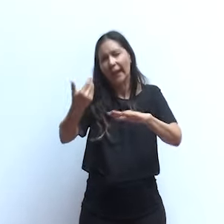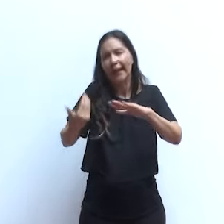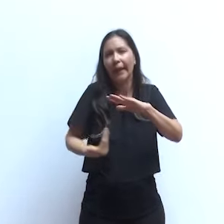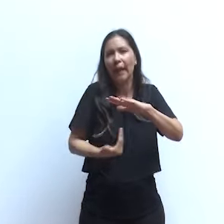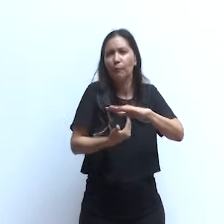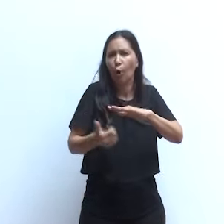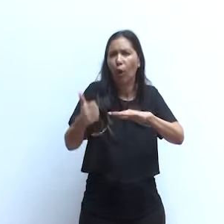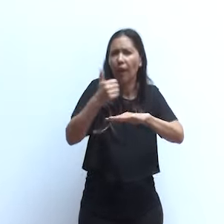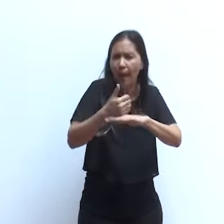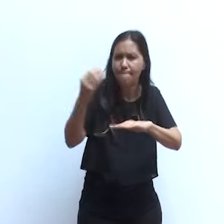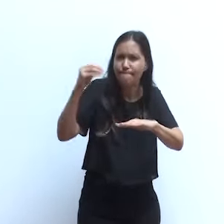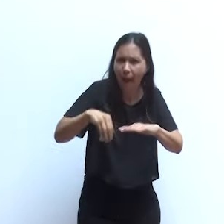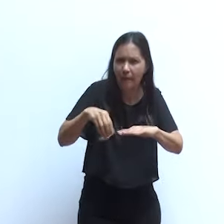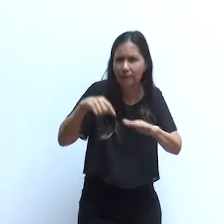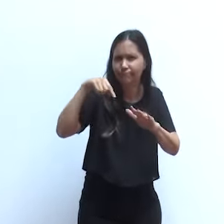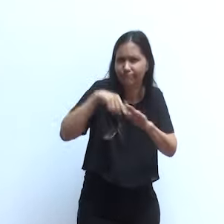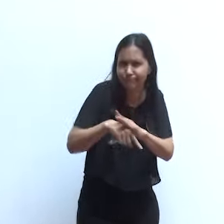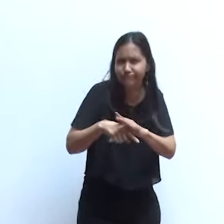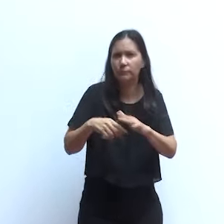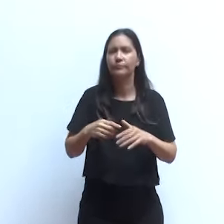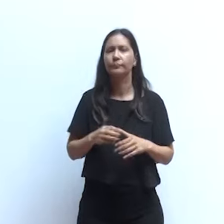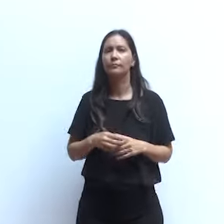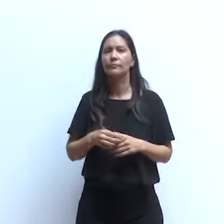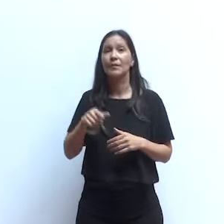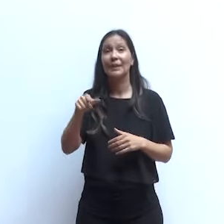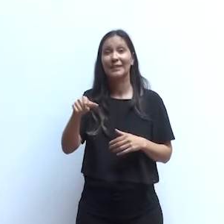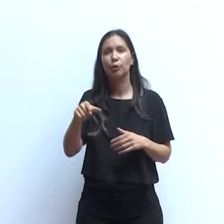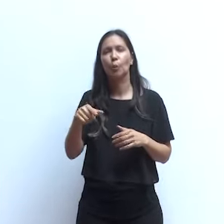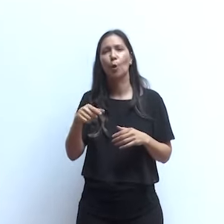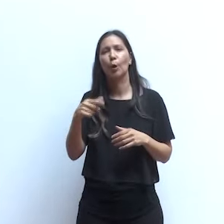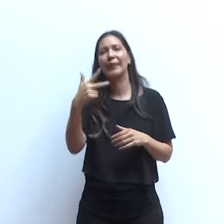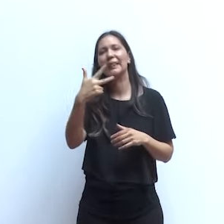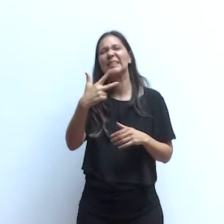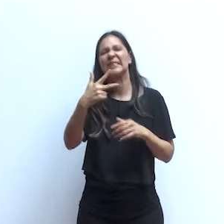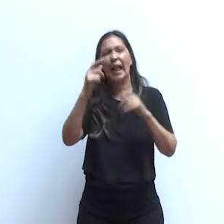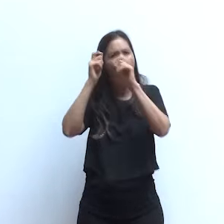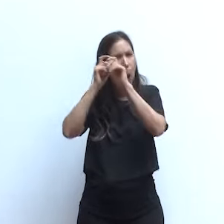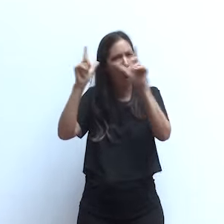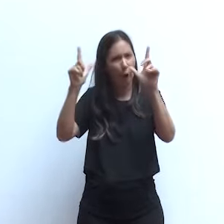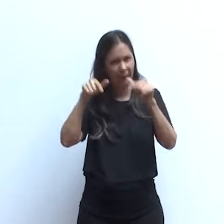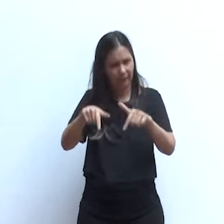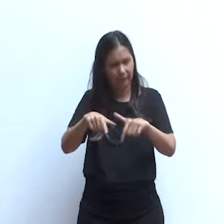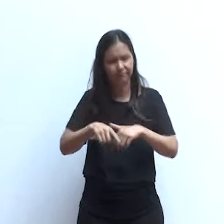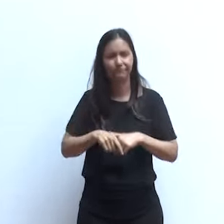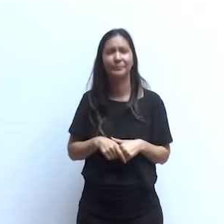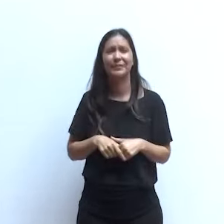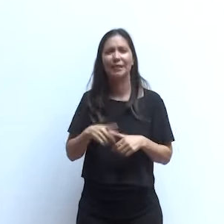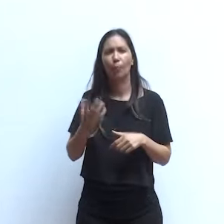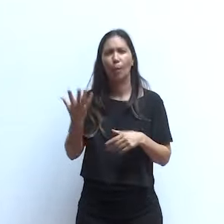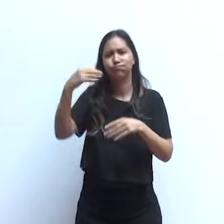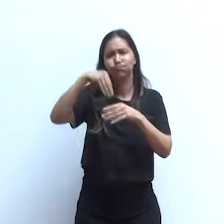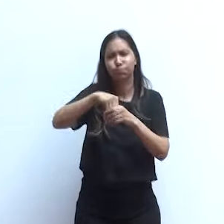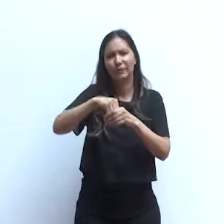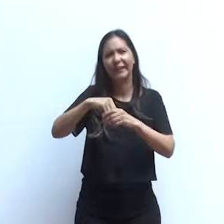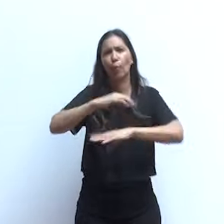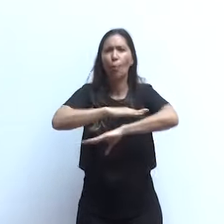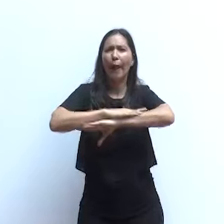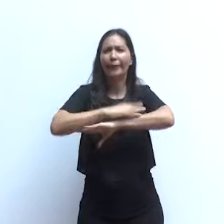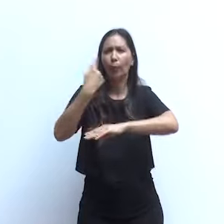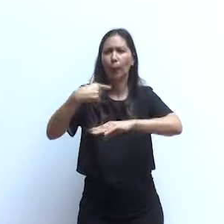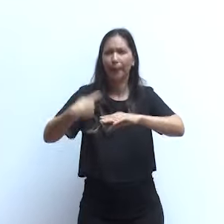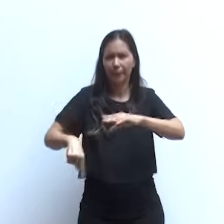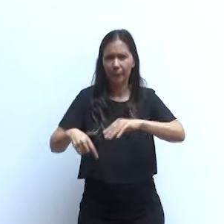lógica de la hegemonía o la hegemonía basal no que es todo de actitudes en este